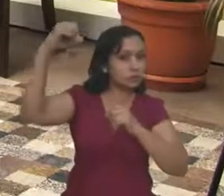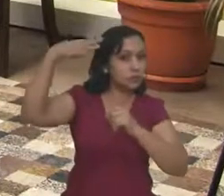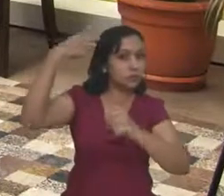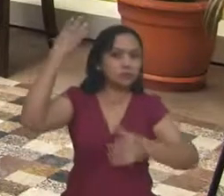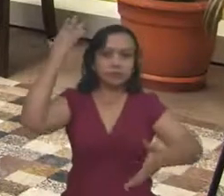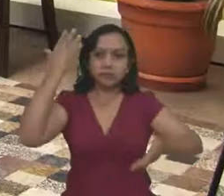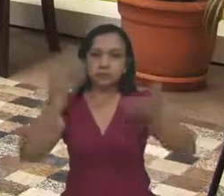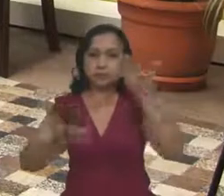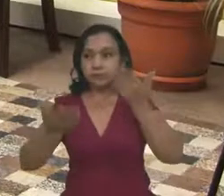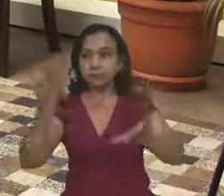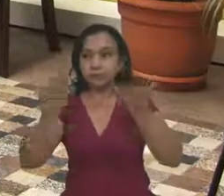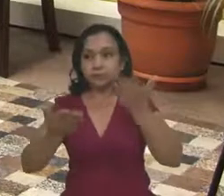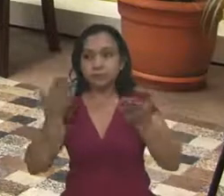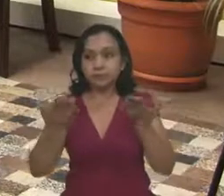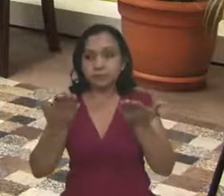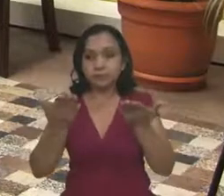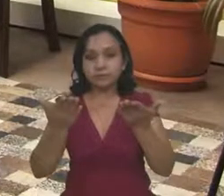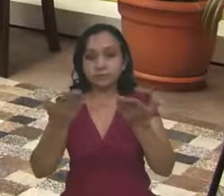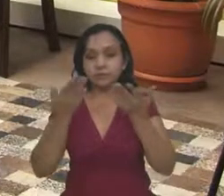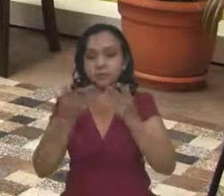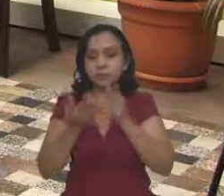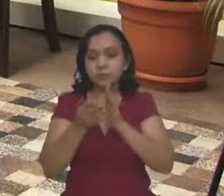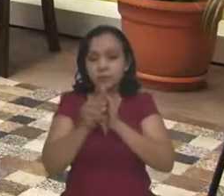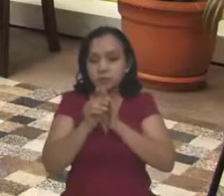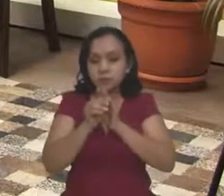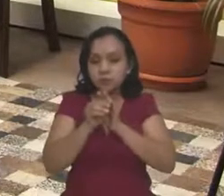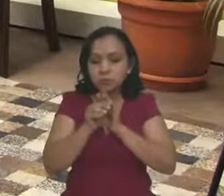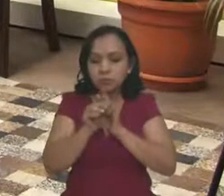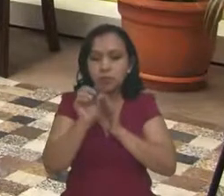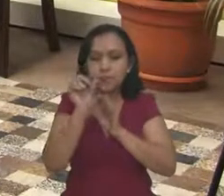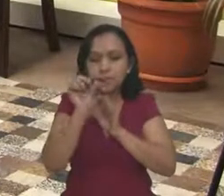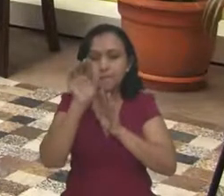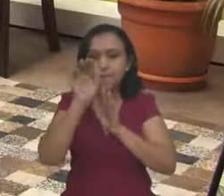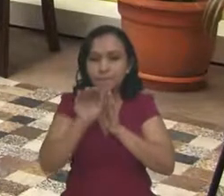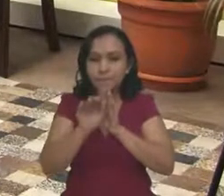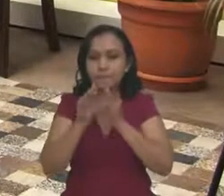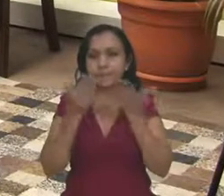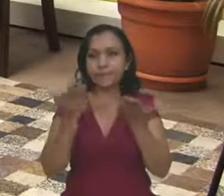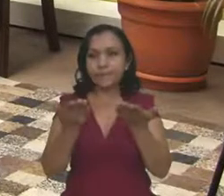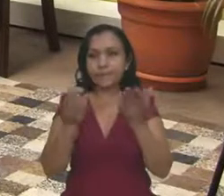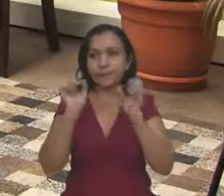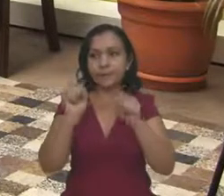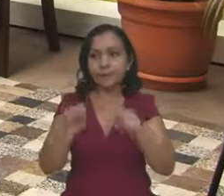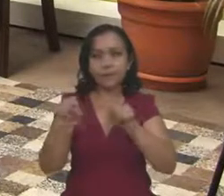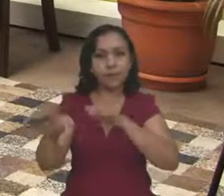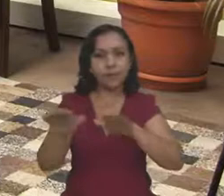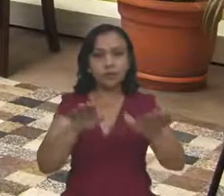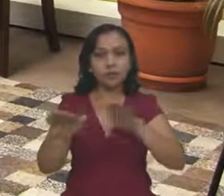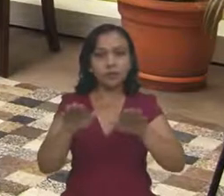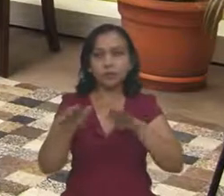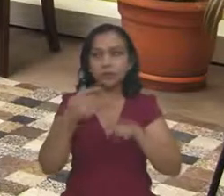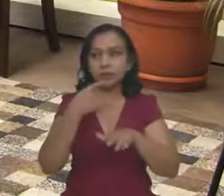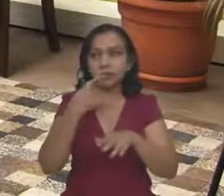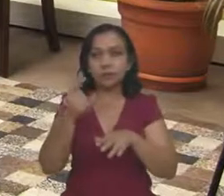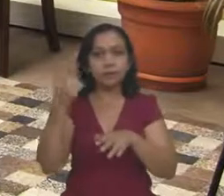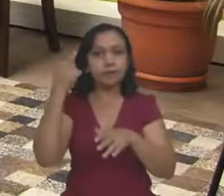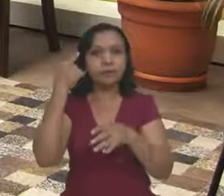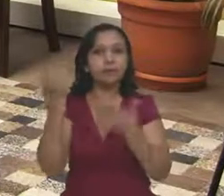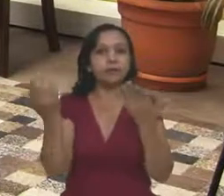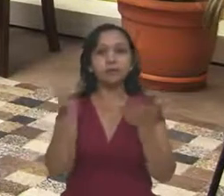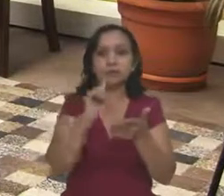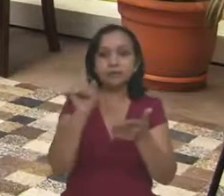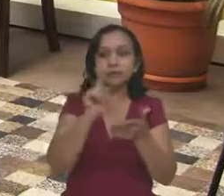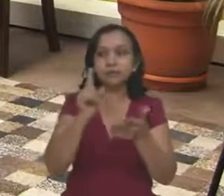que la propagación sea un poquito menos, pero no podemos estar, ¿verdad?, esperanzado que en solo